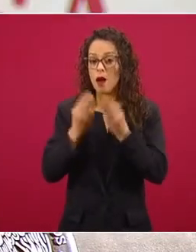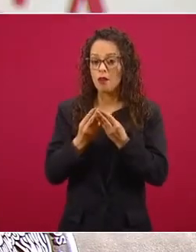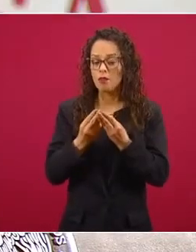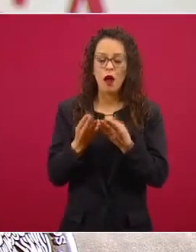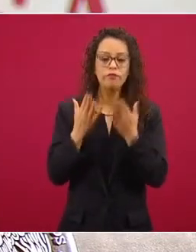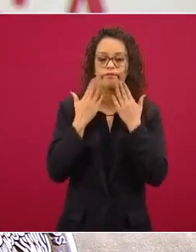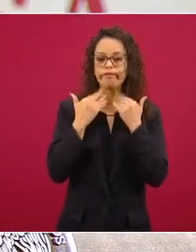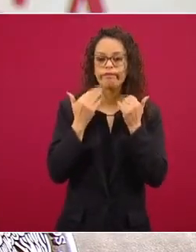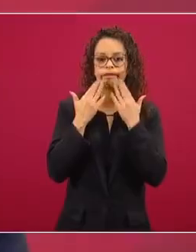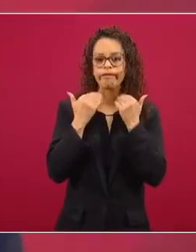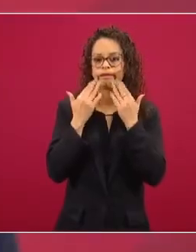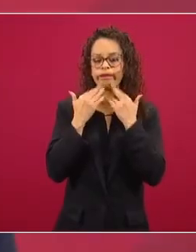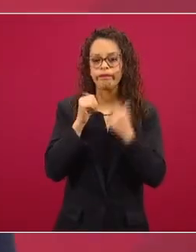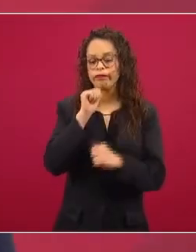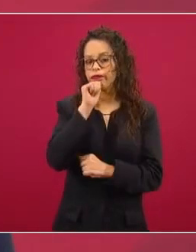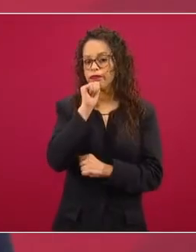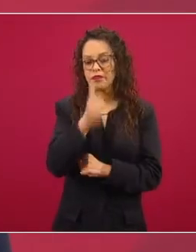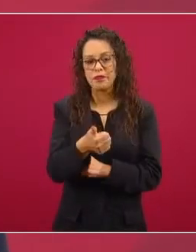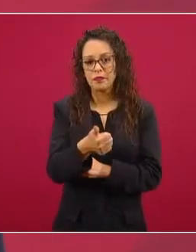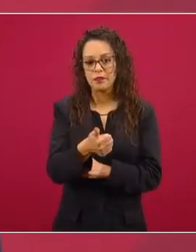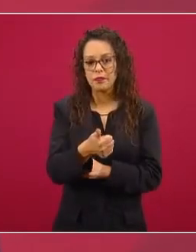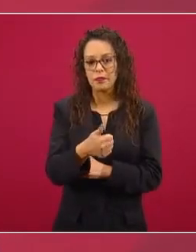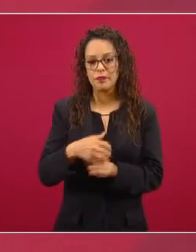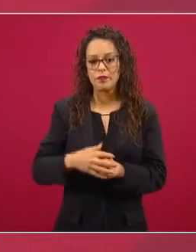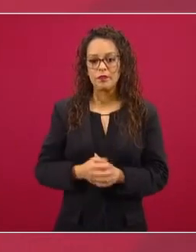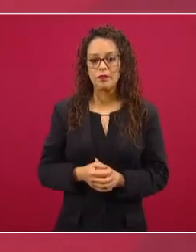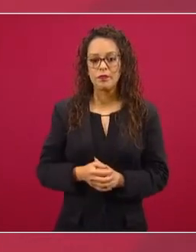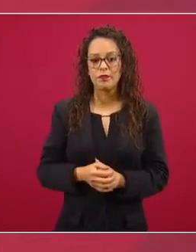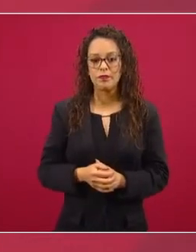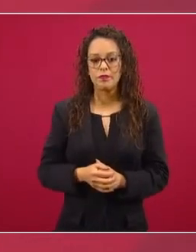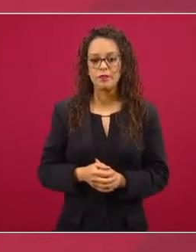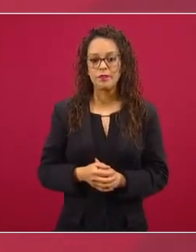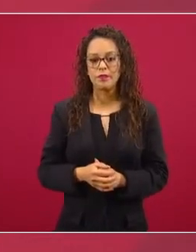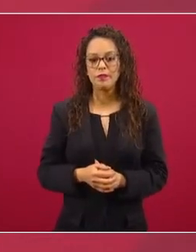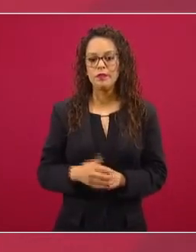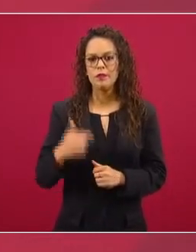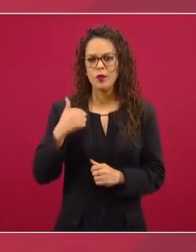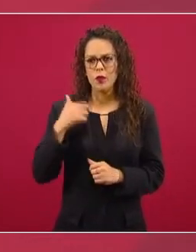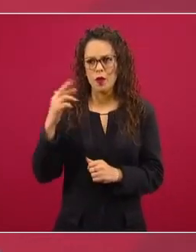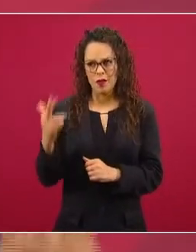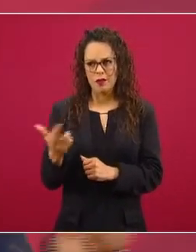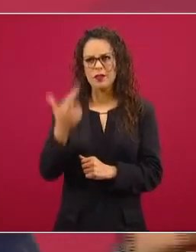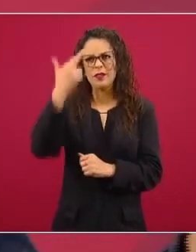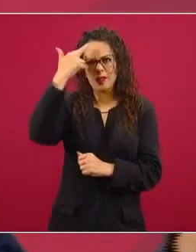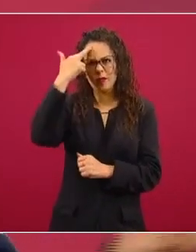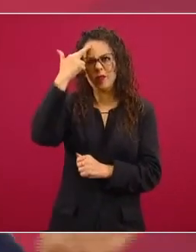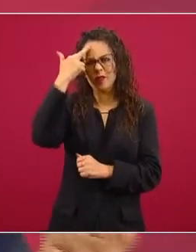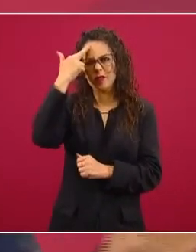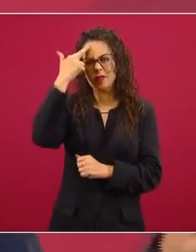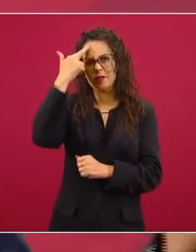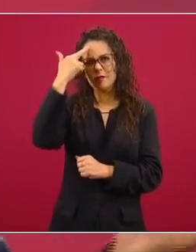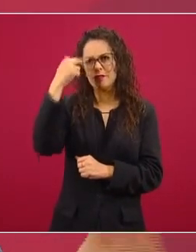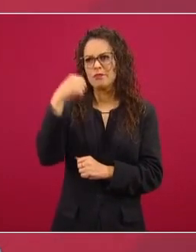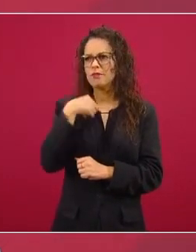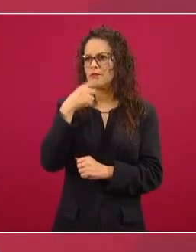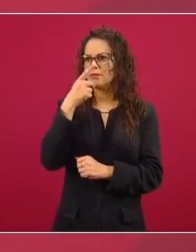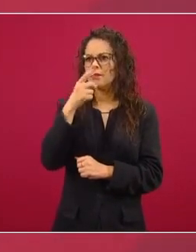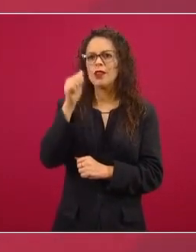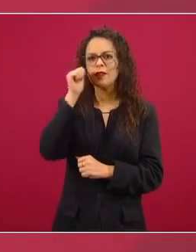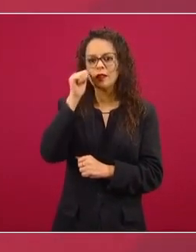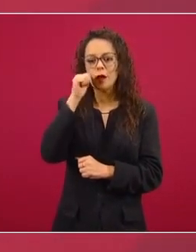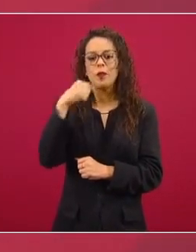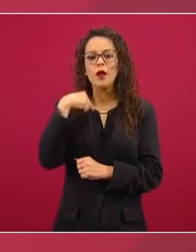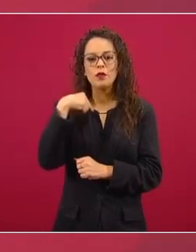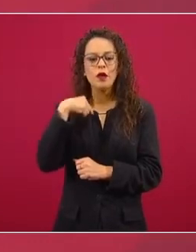Yo recuerdo, ya se los decía, que como ando siempre recorriendo el